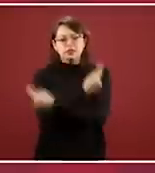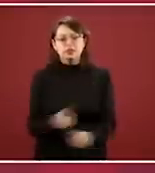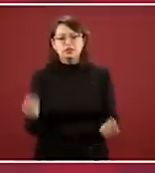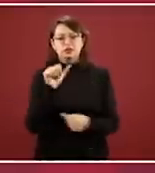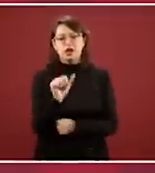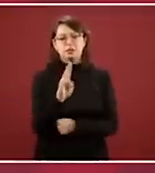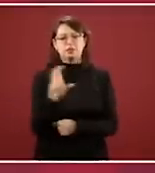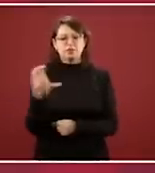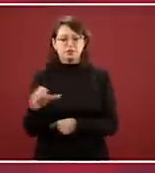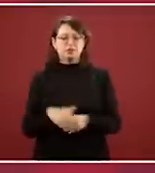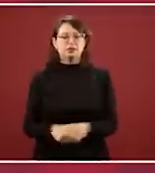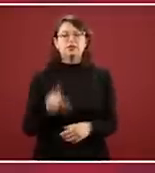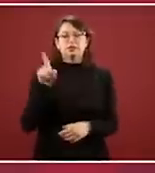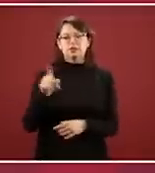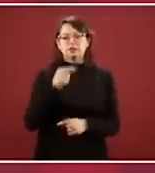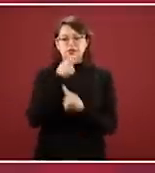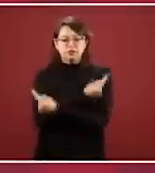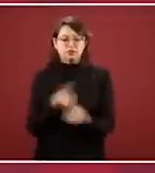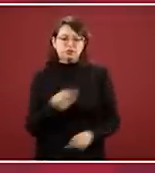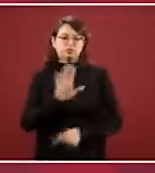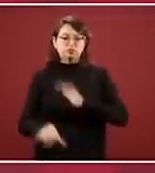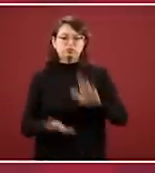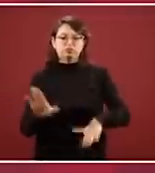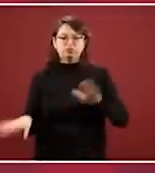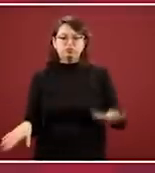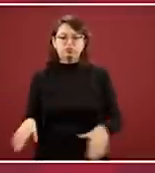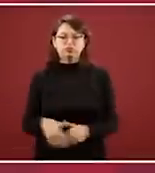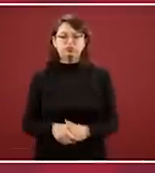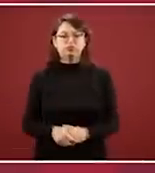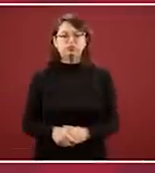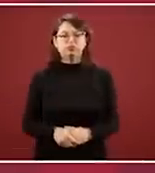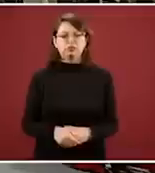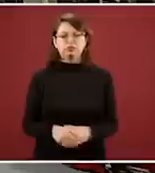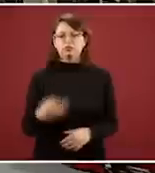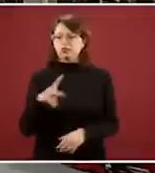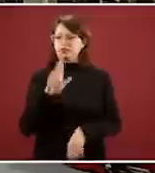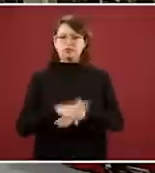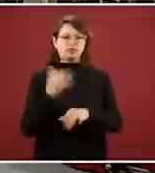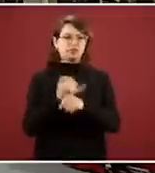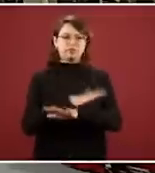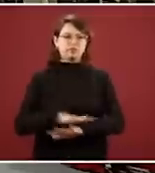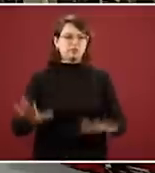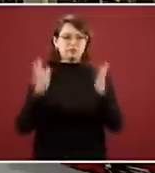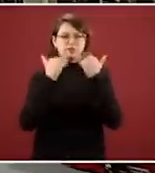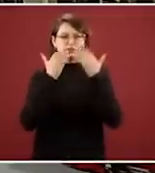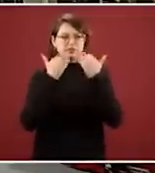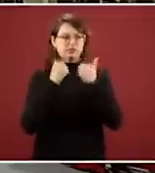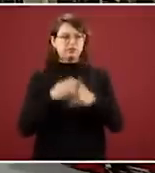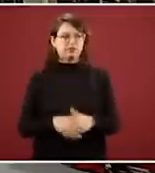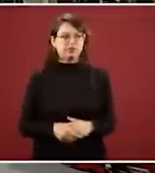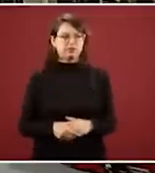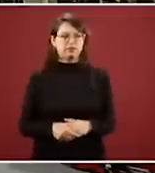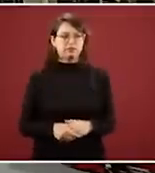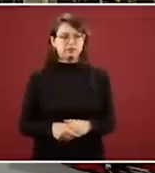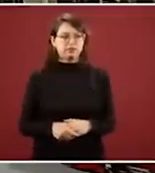ABC, donde perdieron la vida los niños, pero no tengo más información que eso. Aquí también quiero